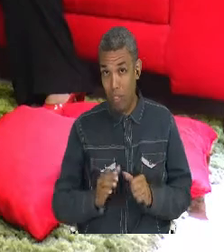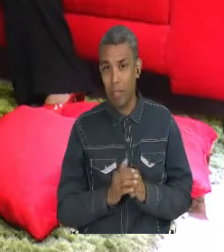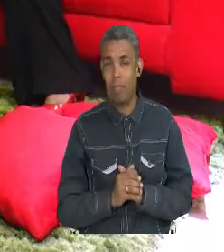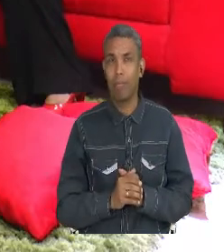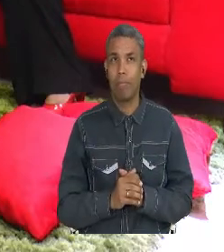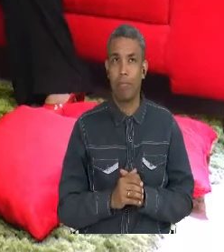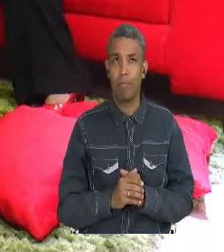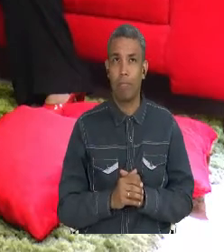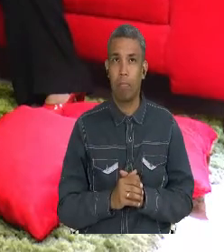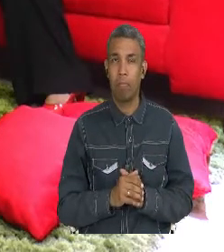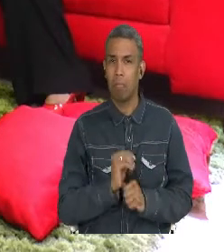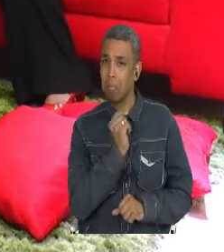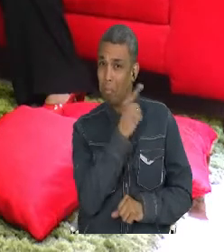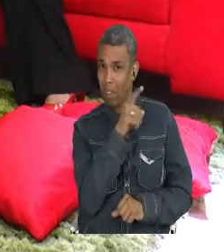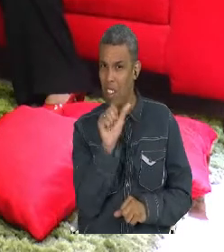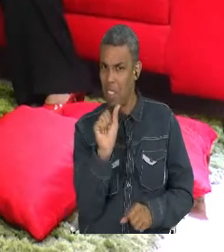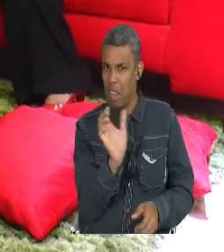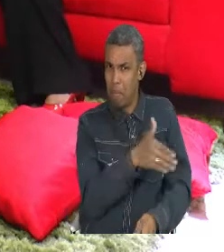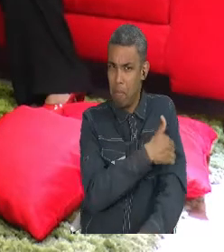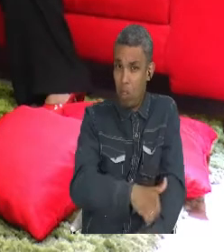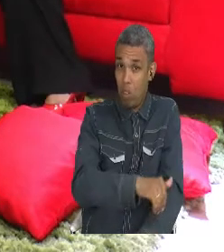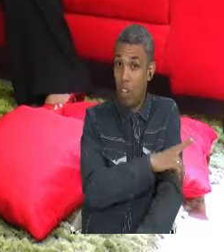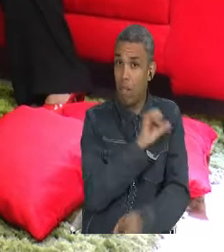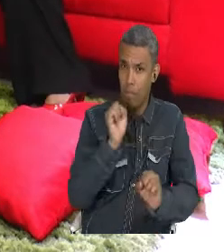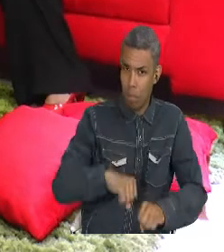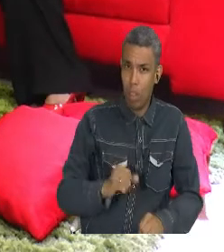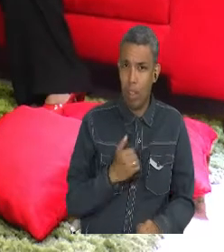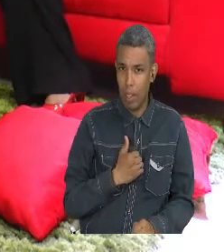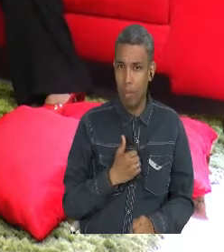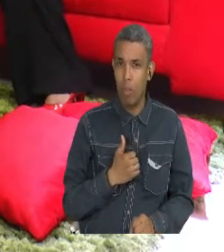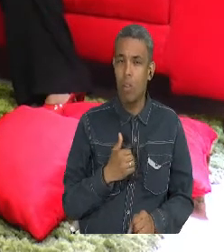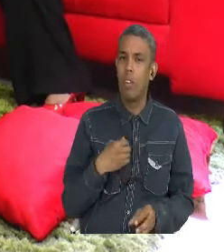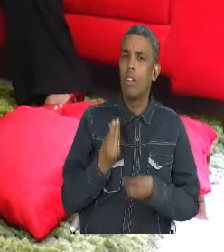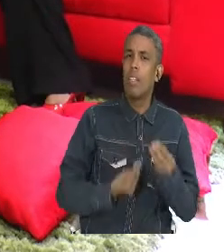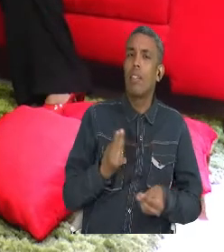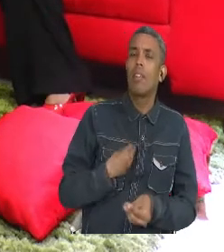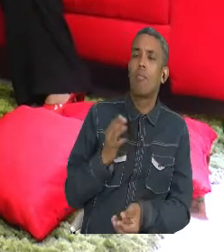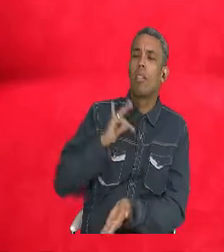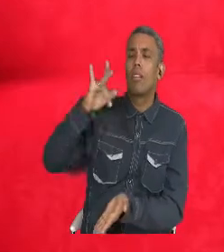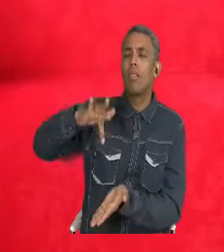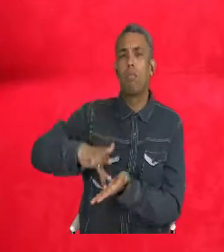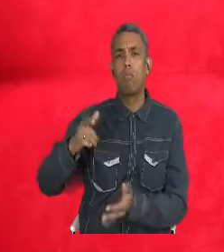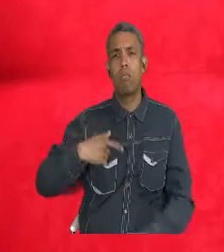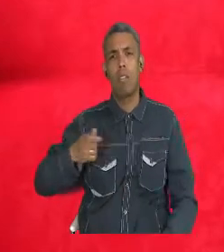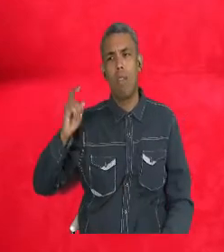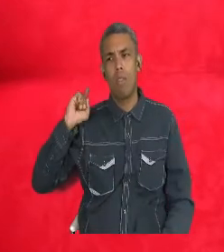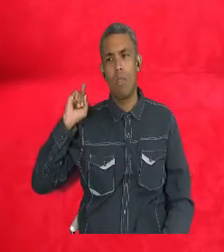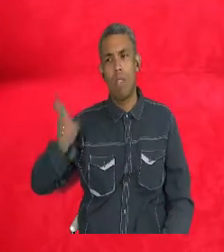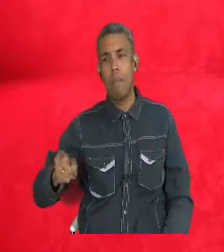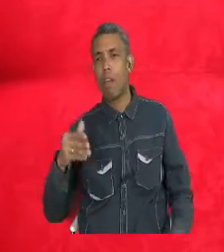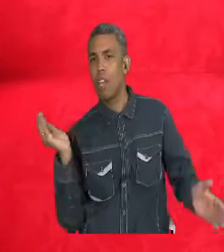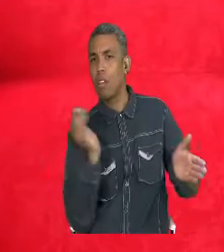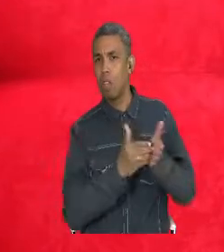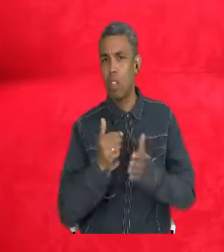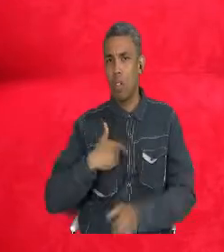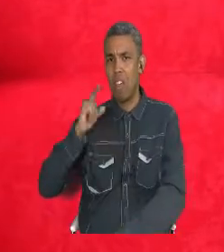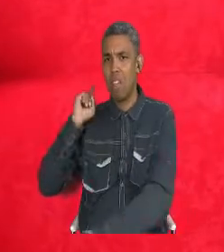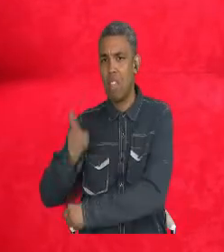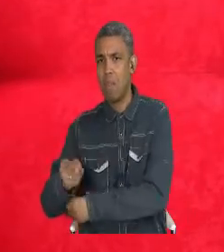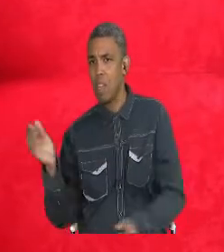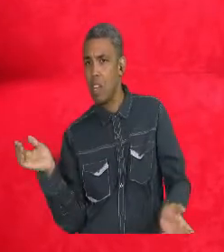pues, aplica. Se presenta una demanda ante los jueces civiles municipales, se notifica al